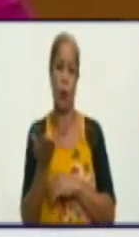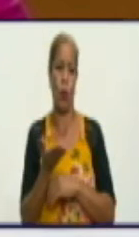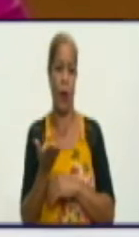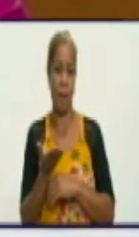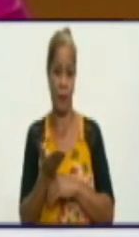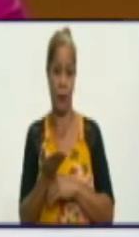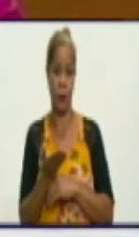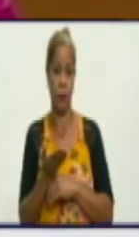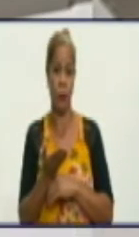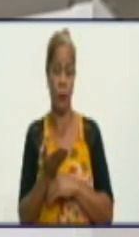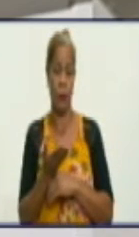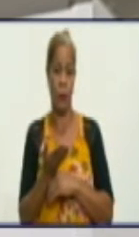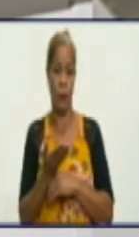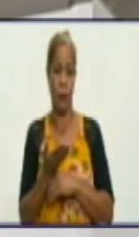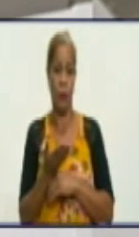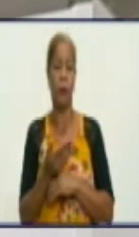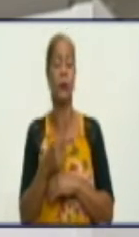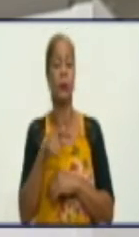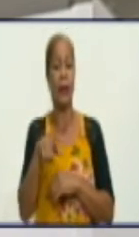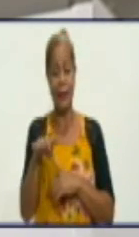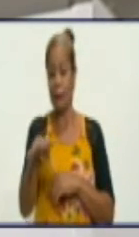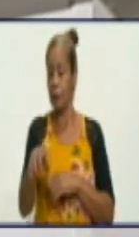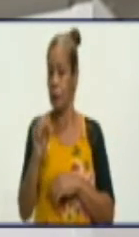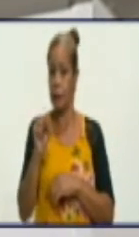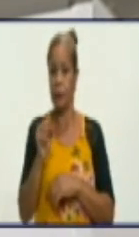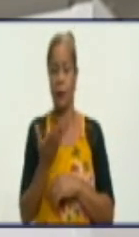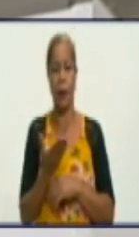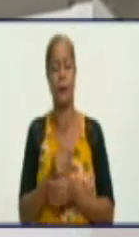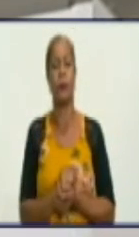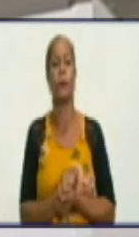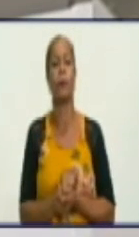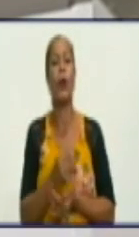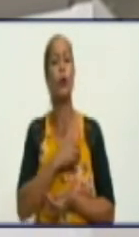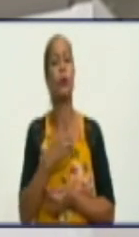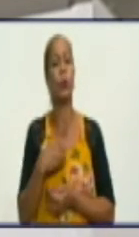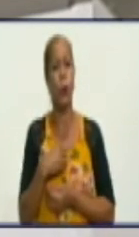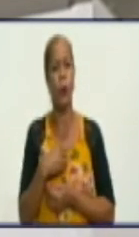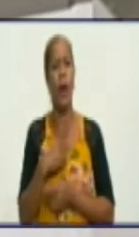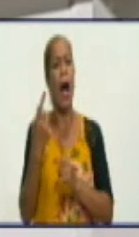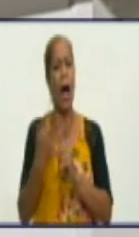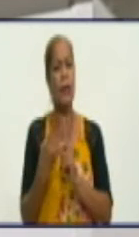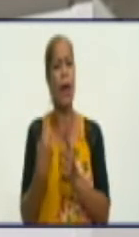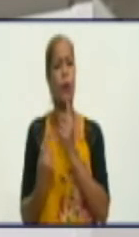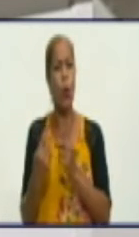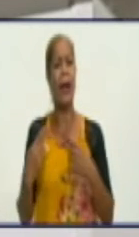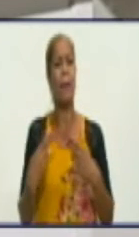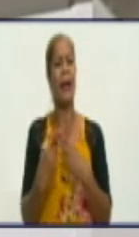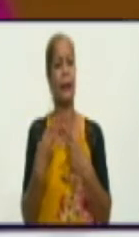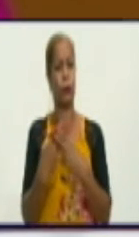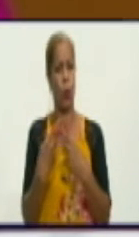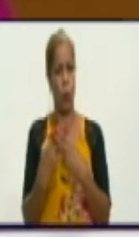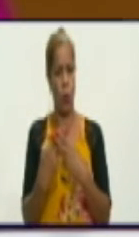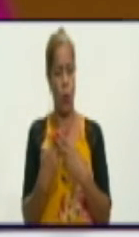un fallecimiento. Doctora, ¿existe algún evento de transmisión dentro de la provincia hoy?